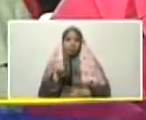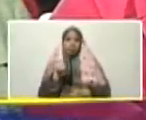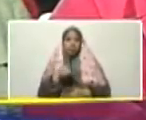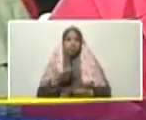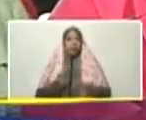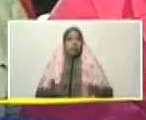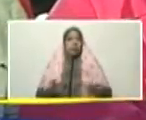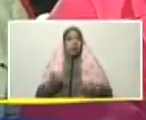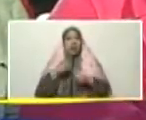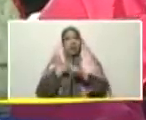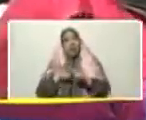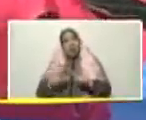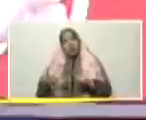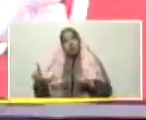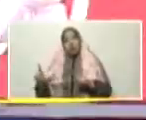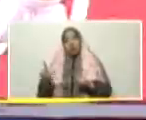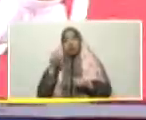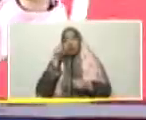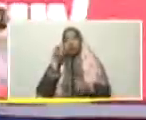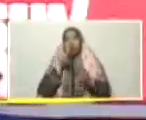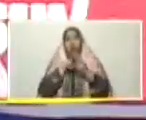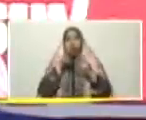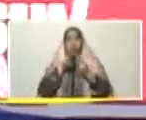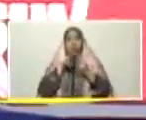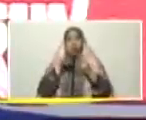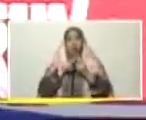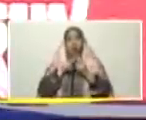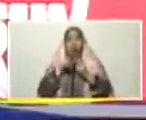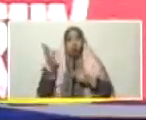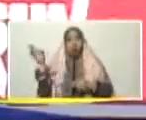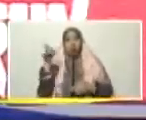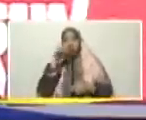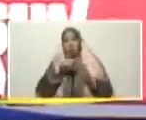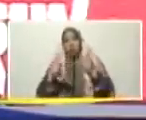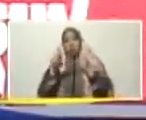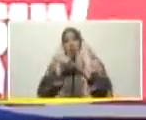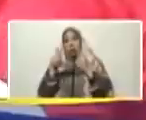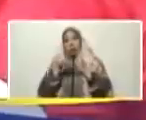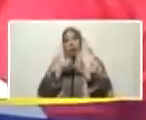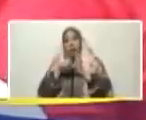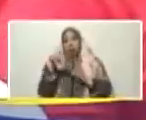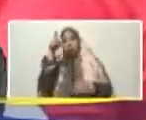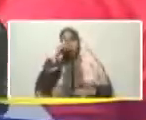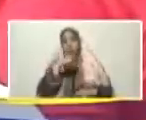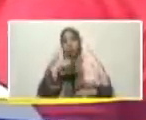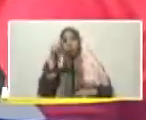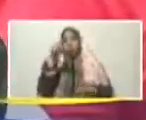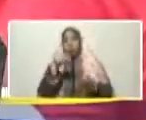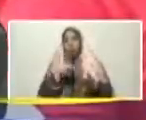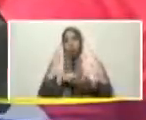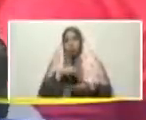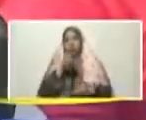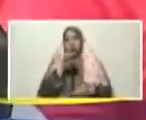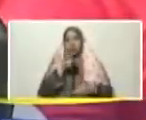muy diferente piñate cuando nos conocimos allá en el liceo se avaló en el año 76